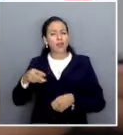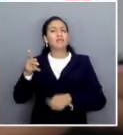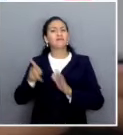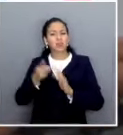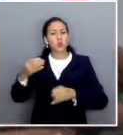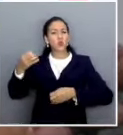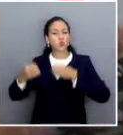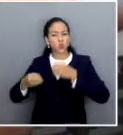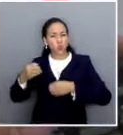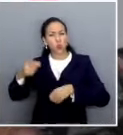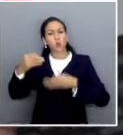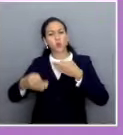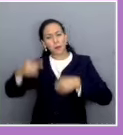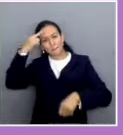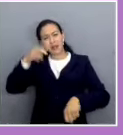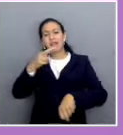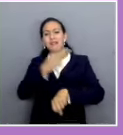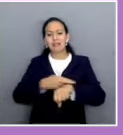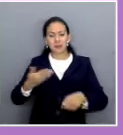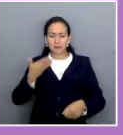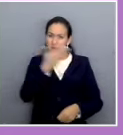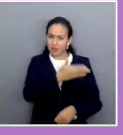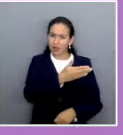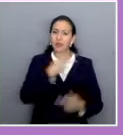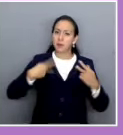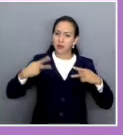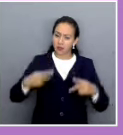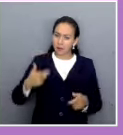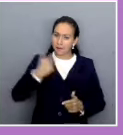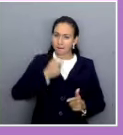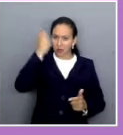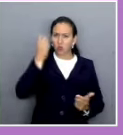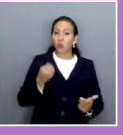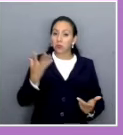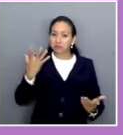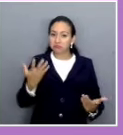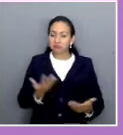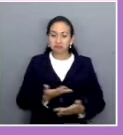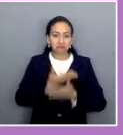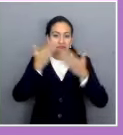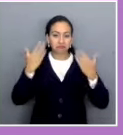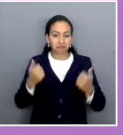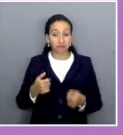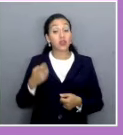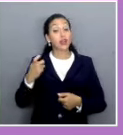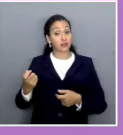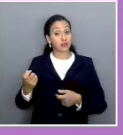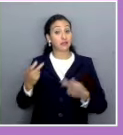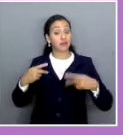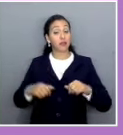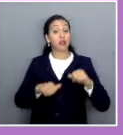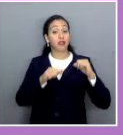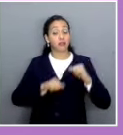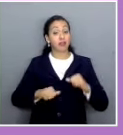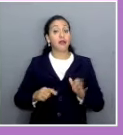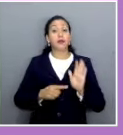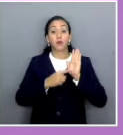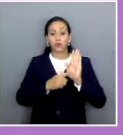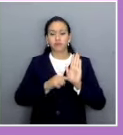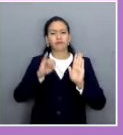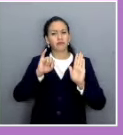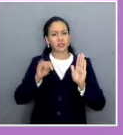orden judicial al respecto. Esta fue la denuncia de autoridades durante la presentación y entrega de llaves de